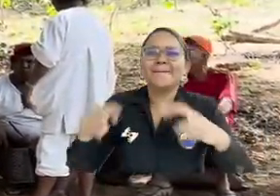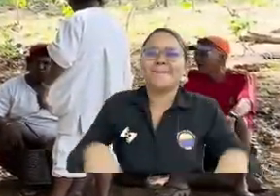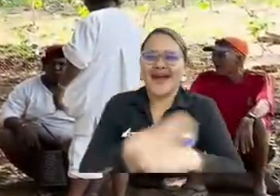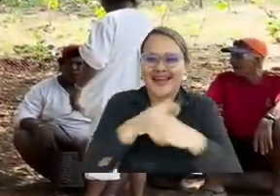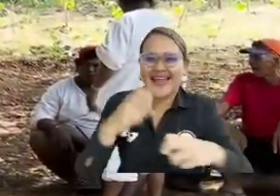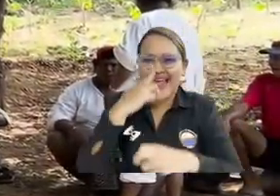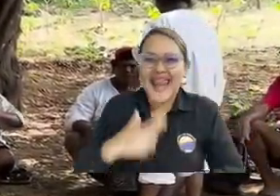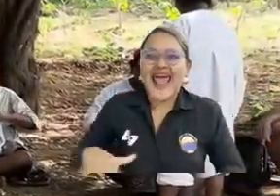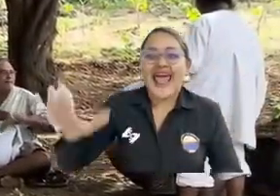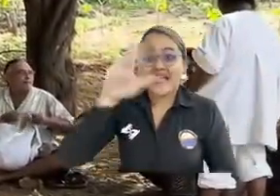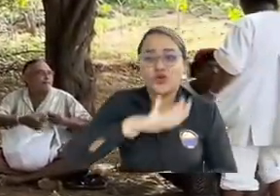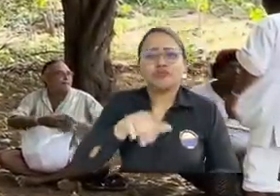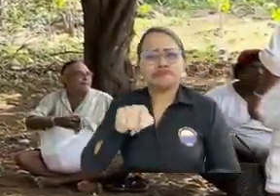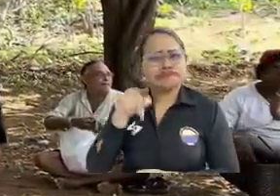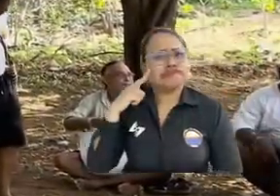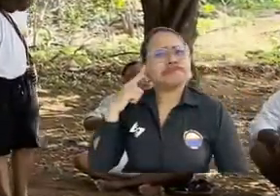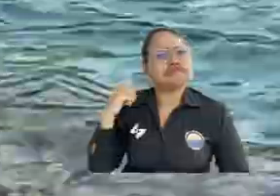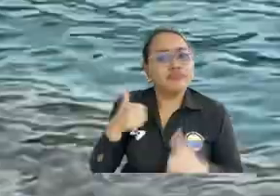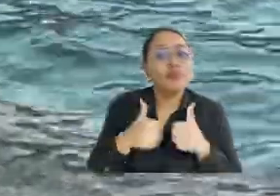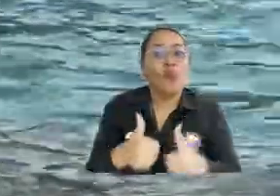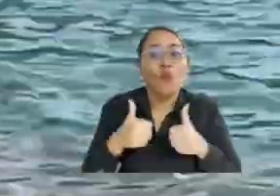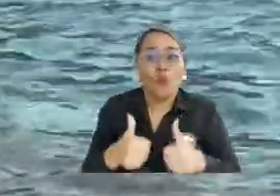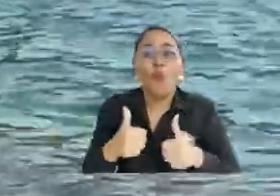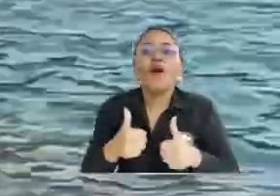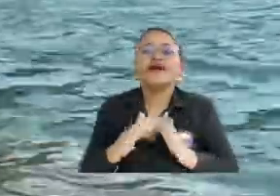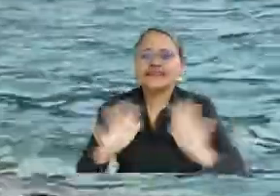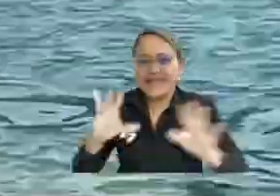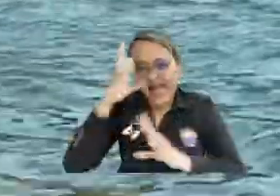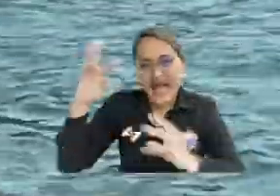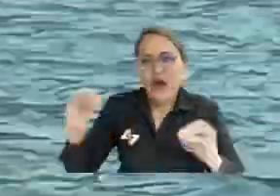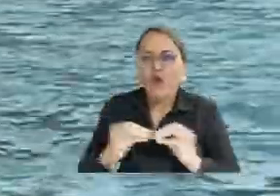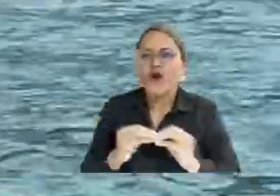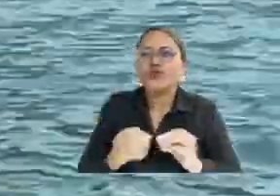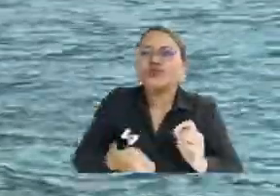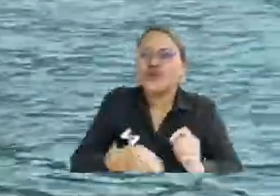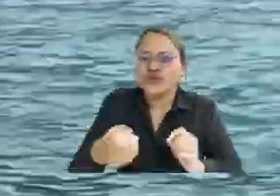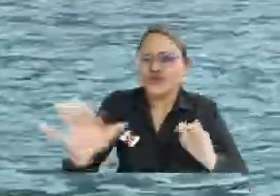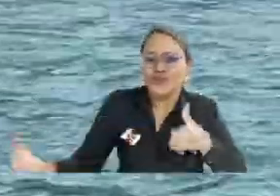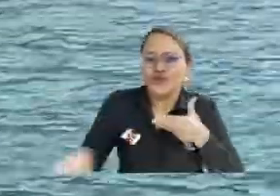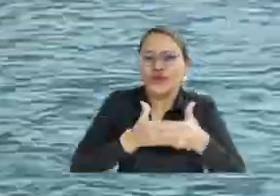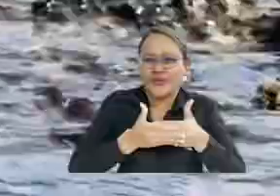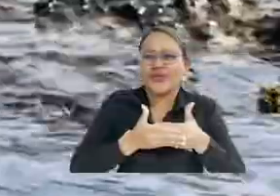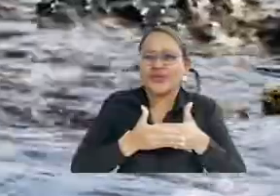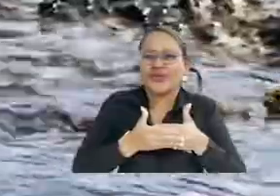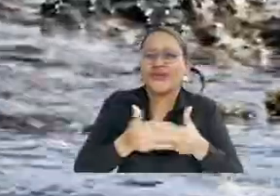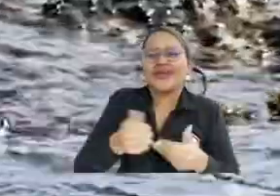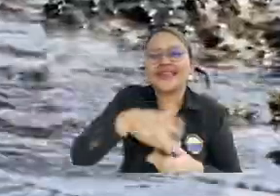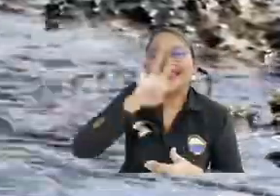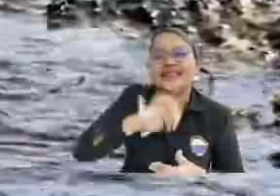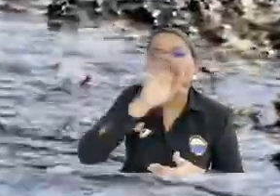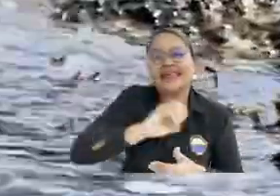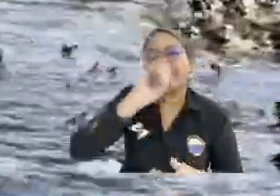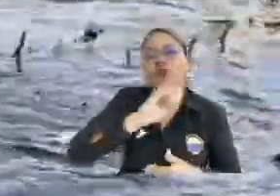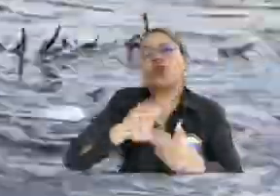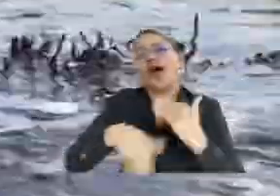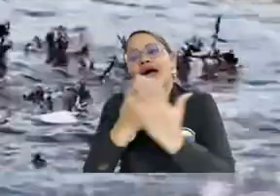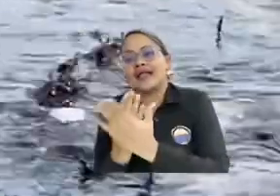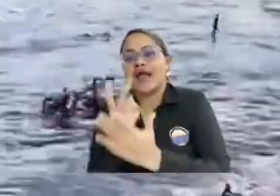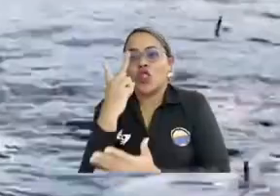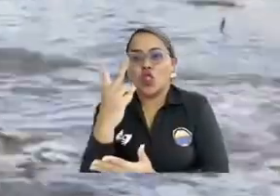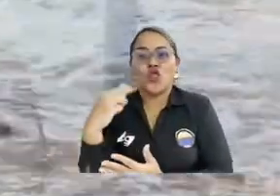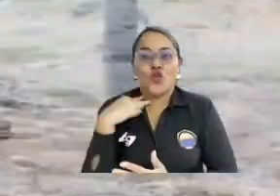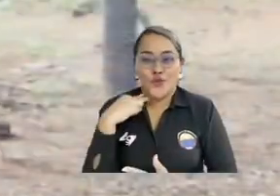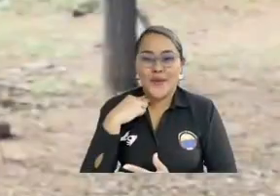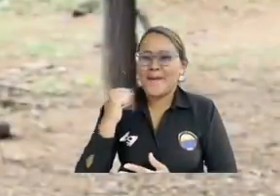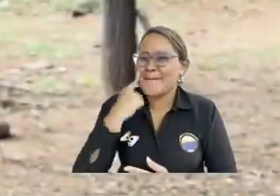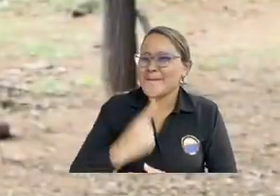tiene. Y hoy hemos acordado, por ejemplo, en este próximo periodo de cierre, que es del 19 de octubre al 2 de